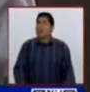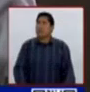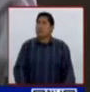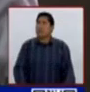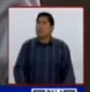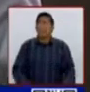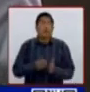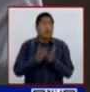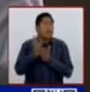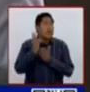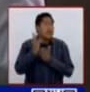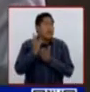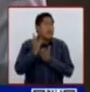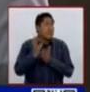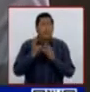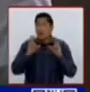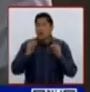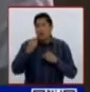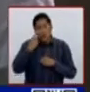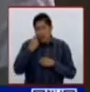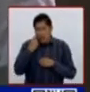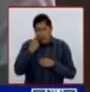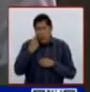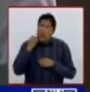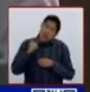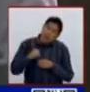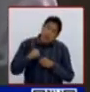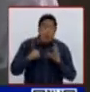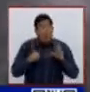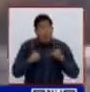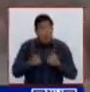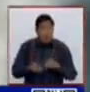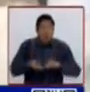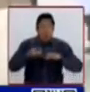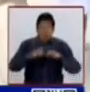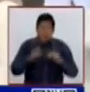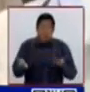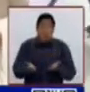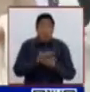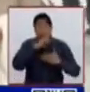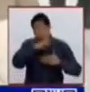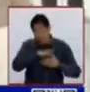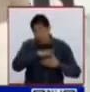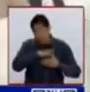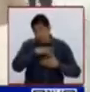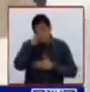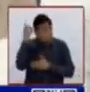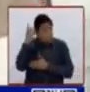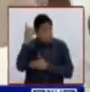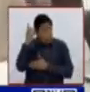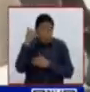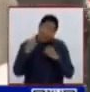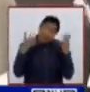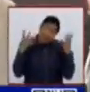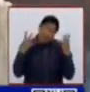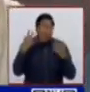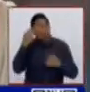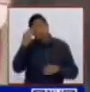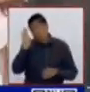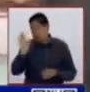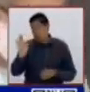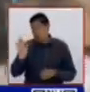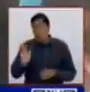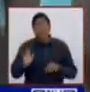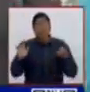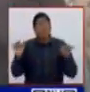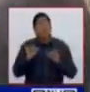Lo cierto es que hasta el momento no se conoce si va a existir o no incremento salarial. Y de existir no se conoce el porcentaje. Pero lo que también